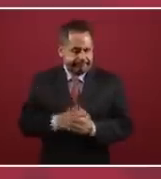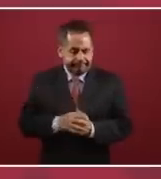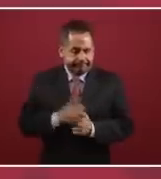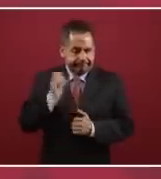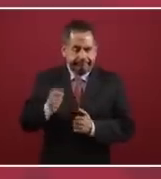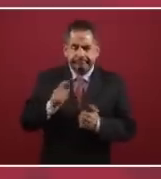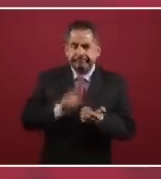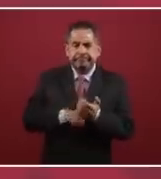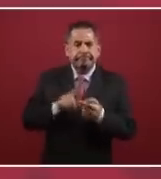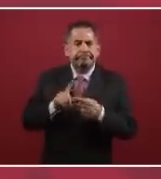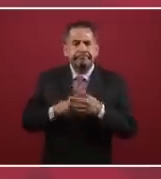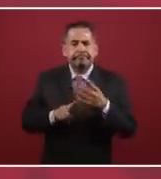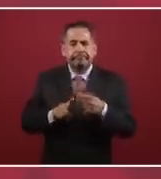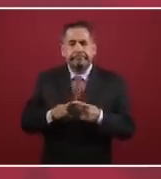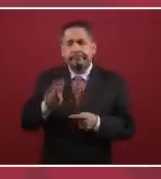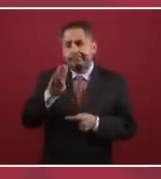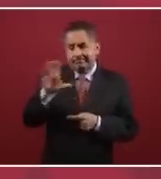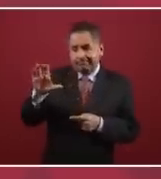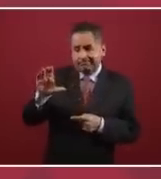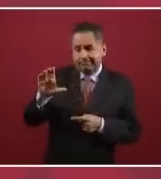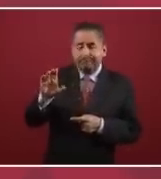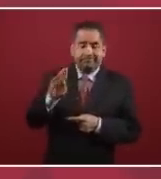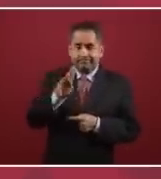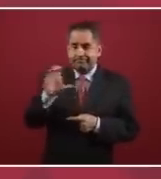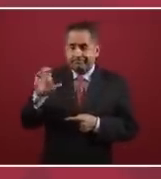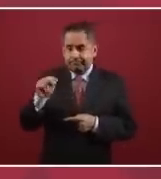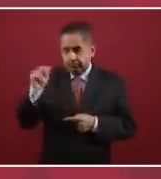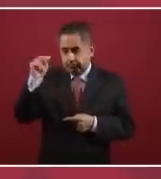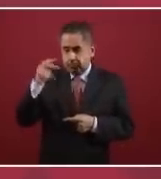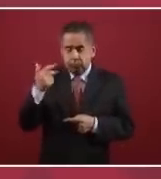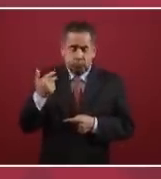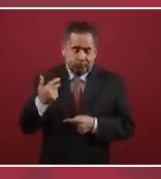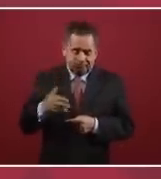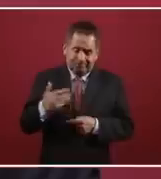sucede en Baja California, por ejemplo, del norte,